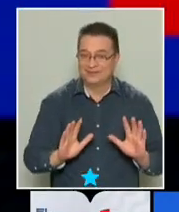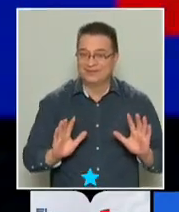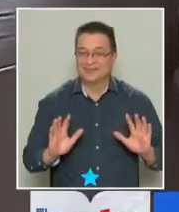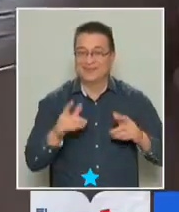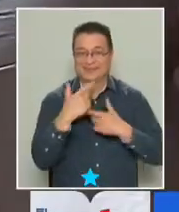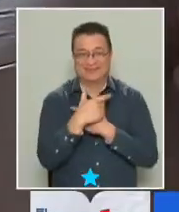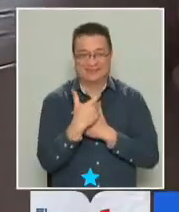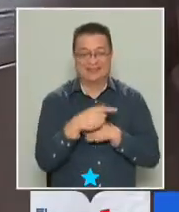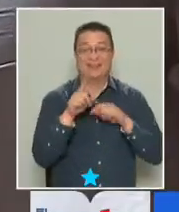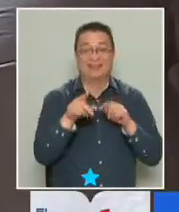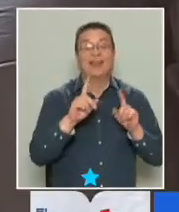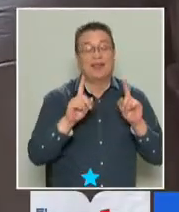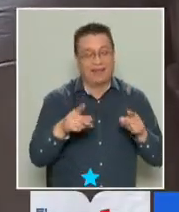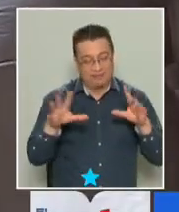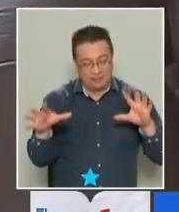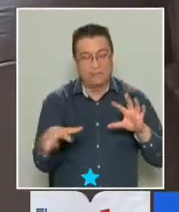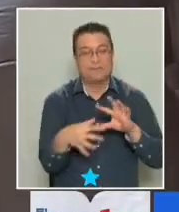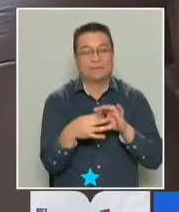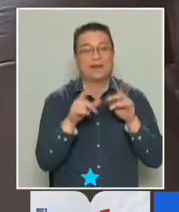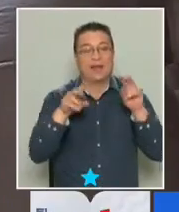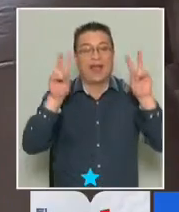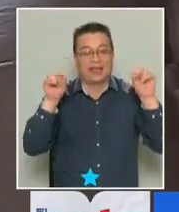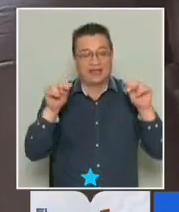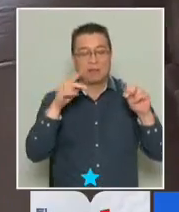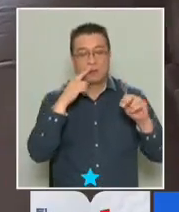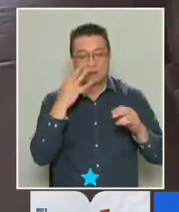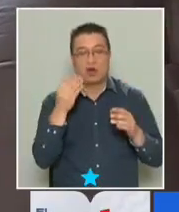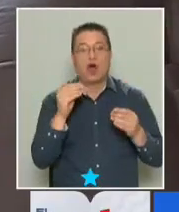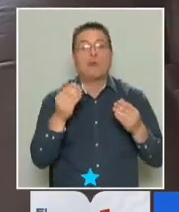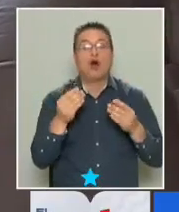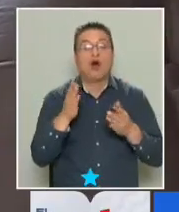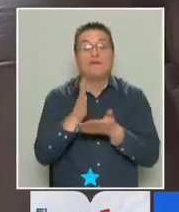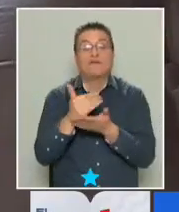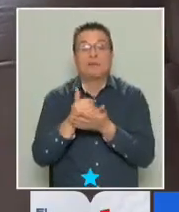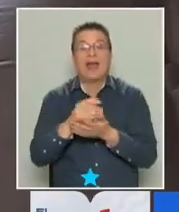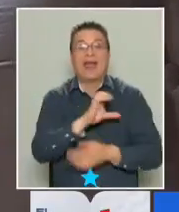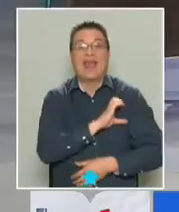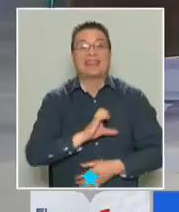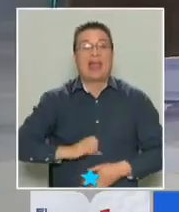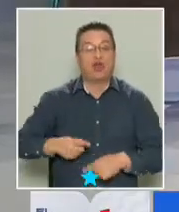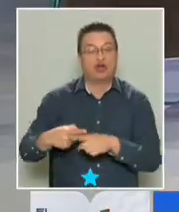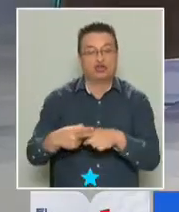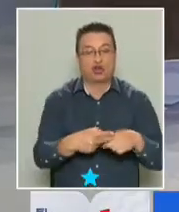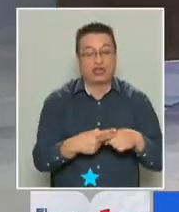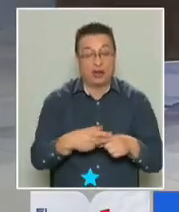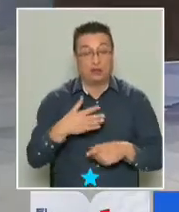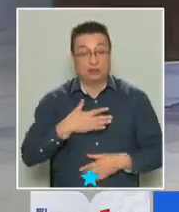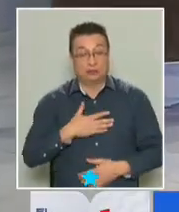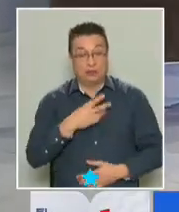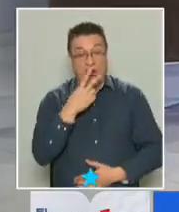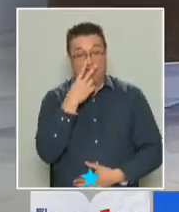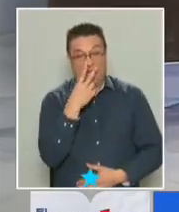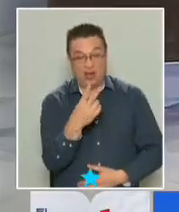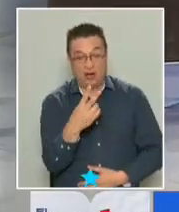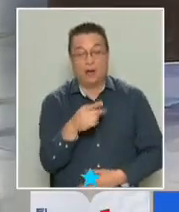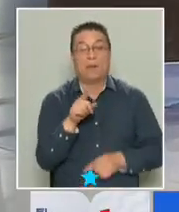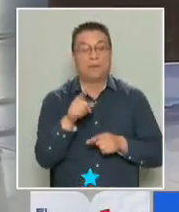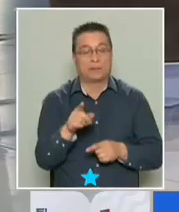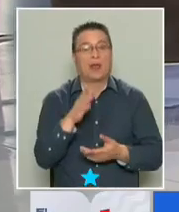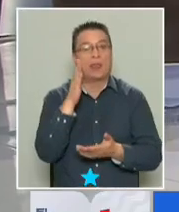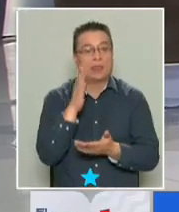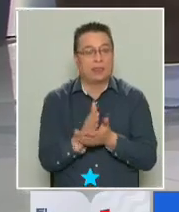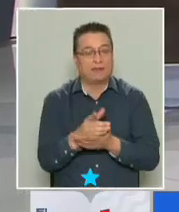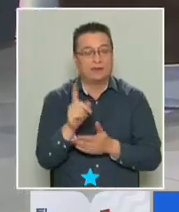también con el tema de la fórmula del estado social y como yo lo veo me parece que hay que